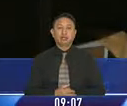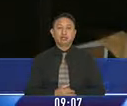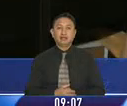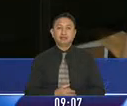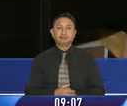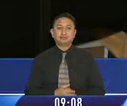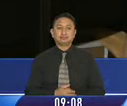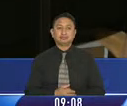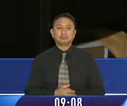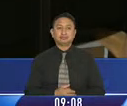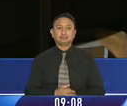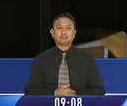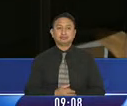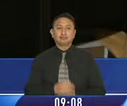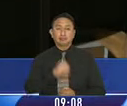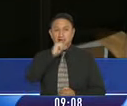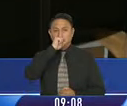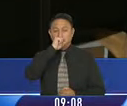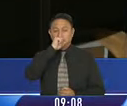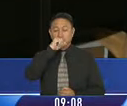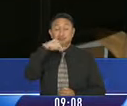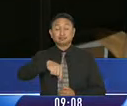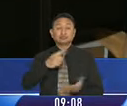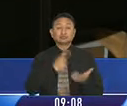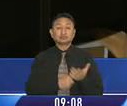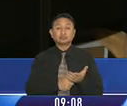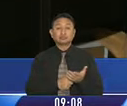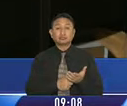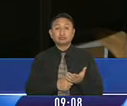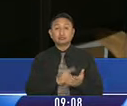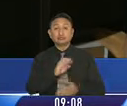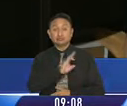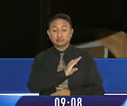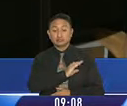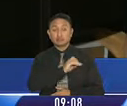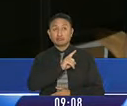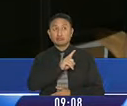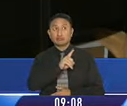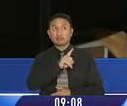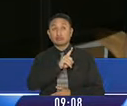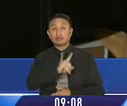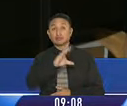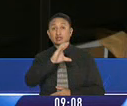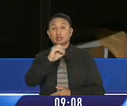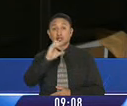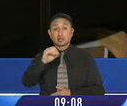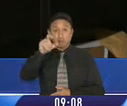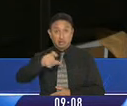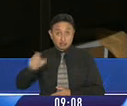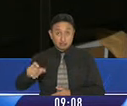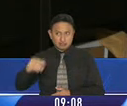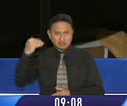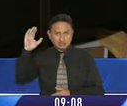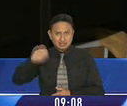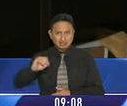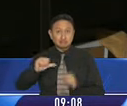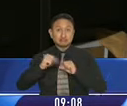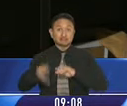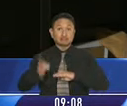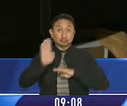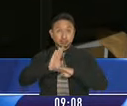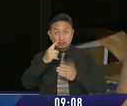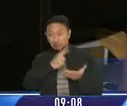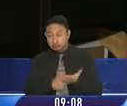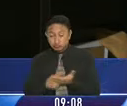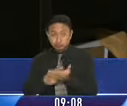9 personas a hacer un análisis que técnicamente lo hacen más de 100 personas, ¿no? Cuando la Asamblea Nacional está en